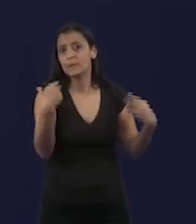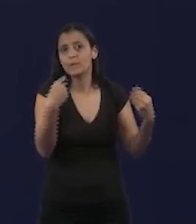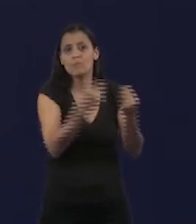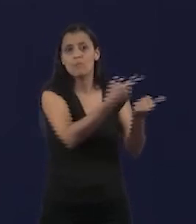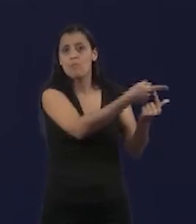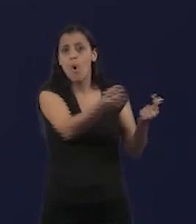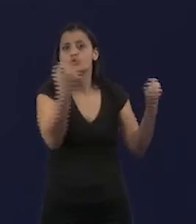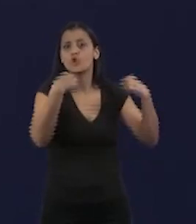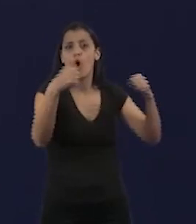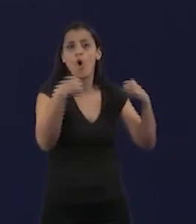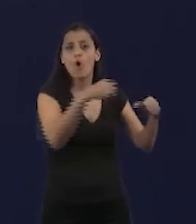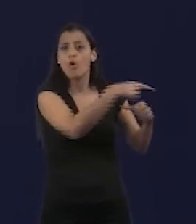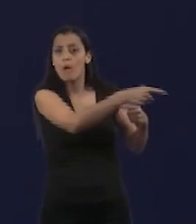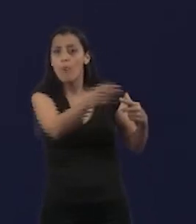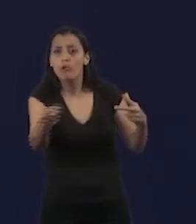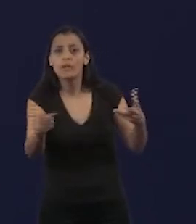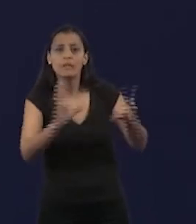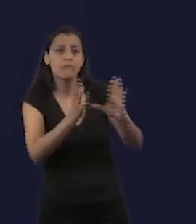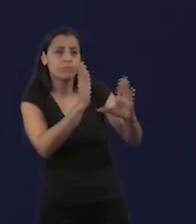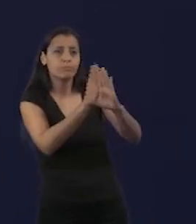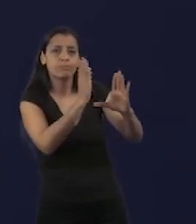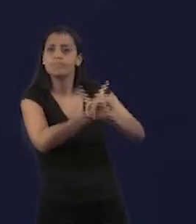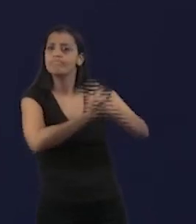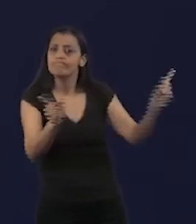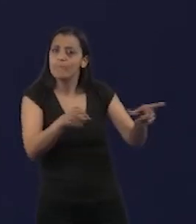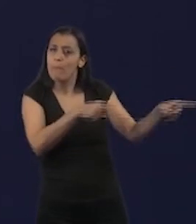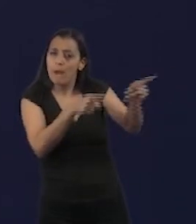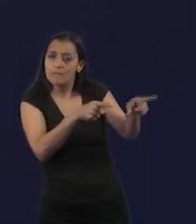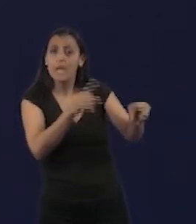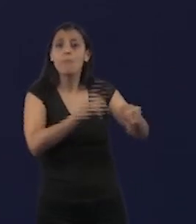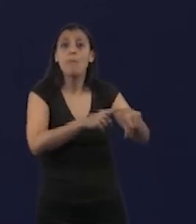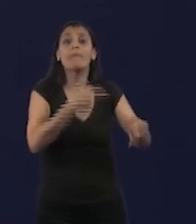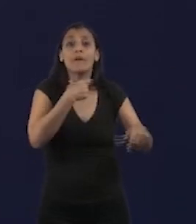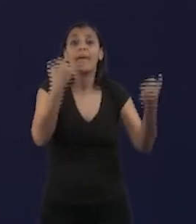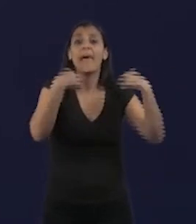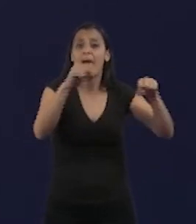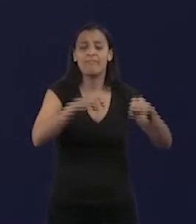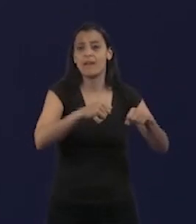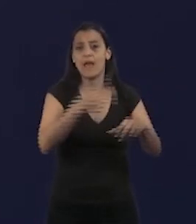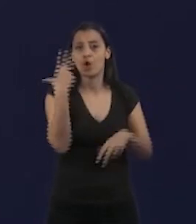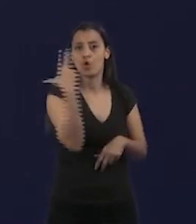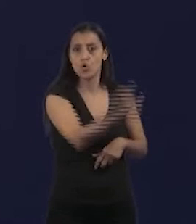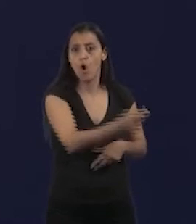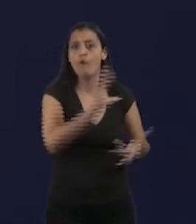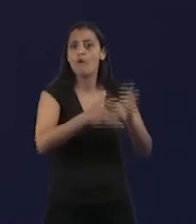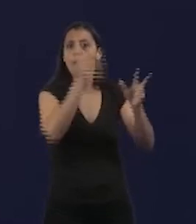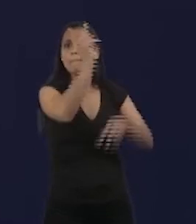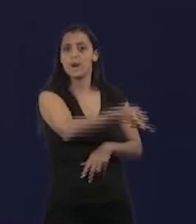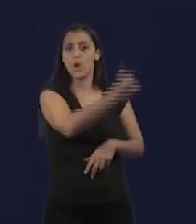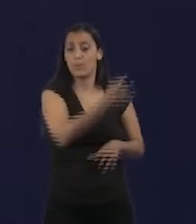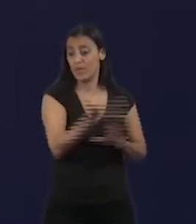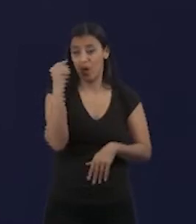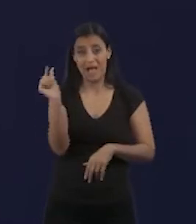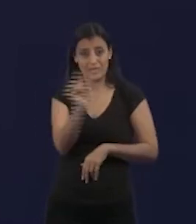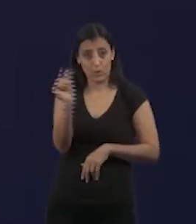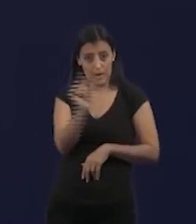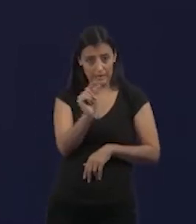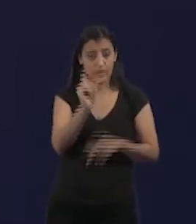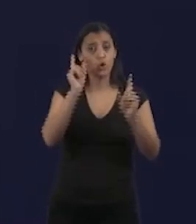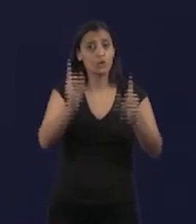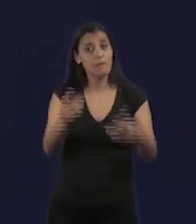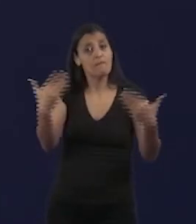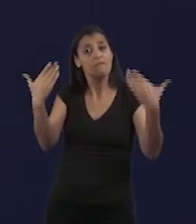se lo persiguió Cuando quería Cuando quería entrenar y también recientemente hace alg unos minutos eh una